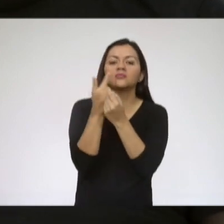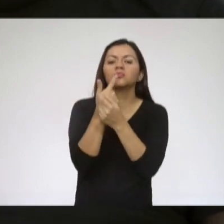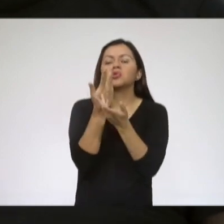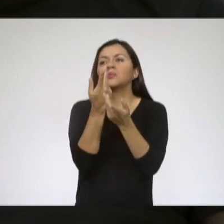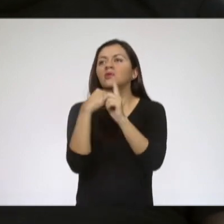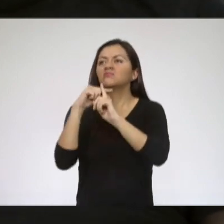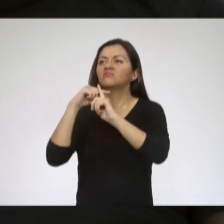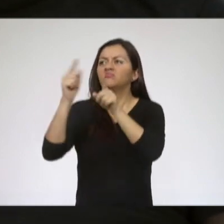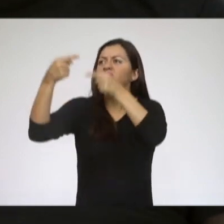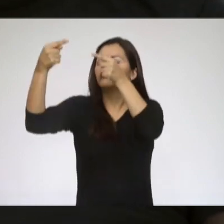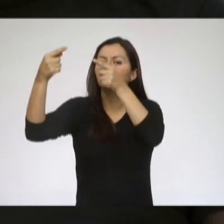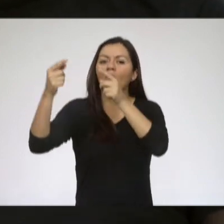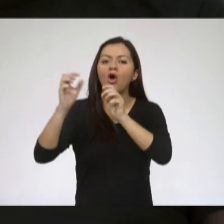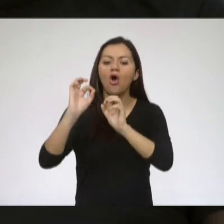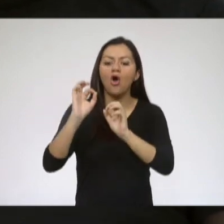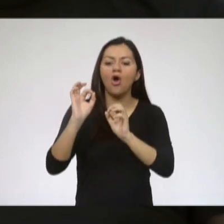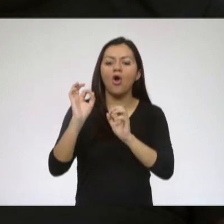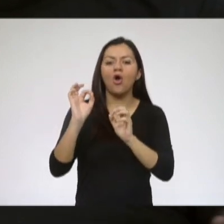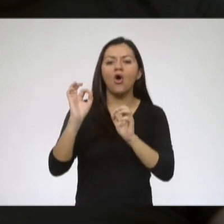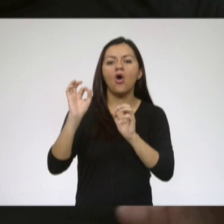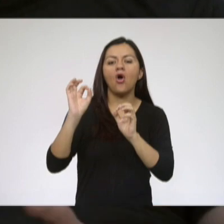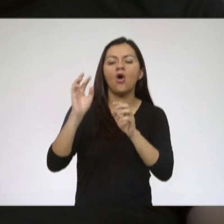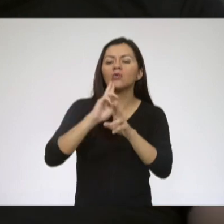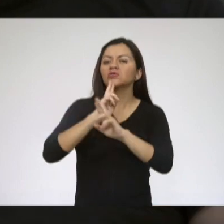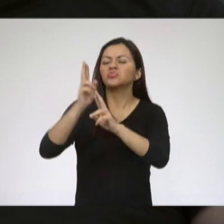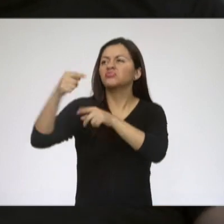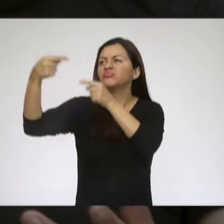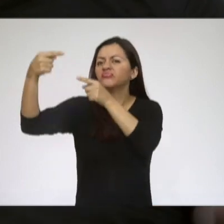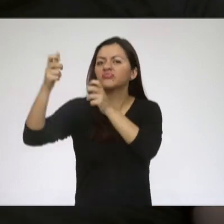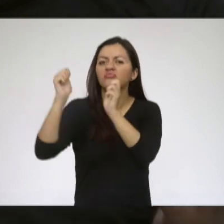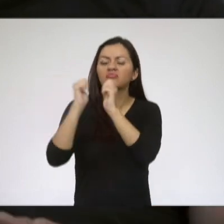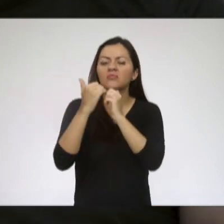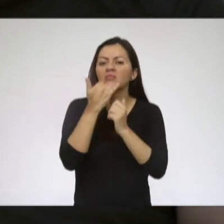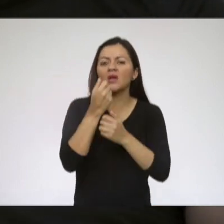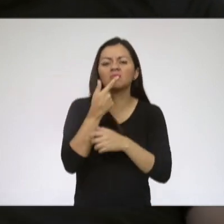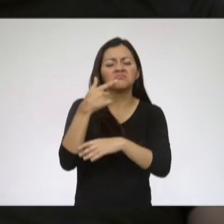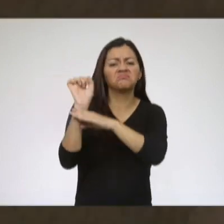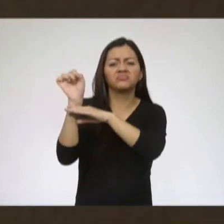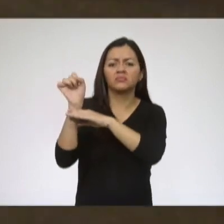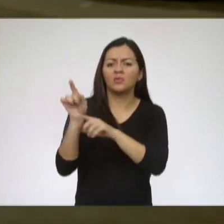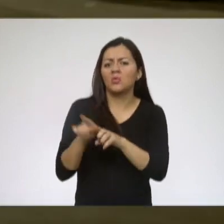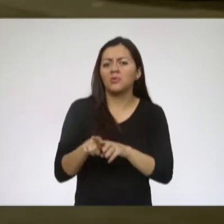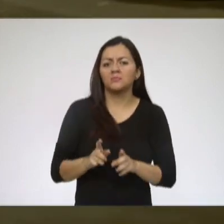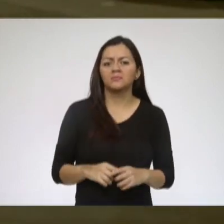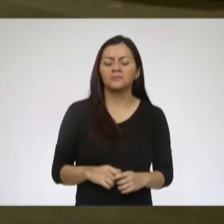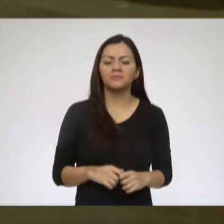te responde más duro, o te responde simplemente, o no te hace caso nomás.